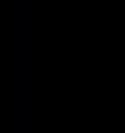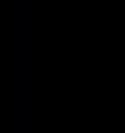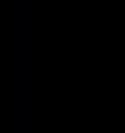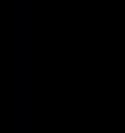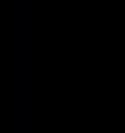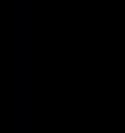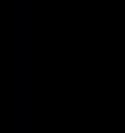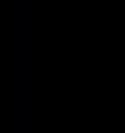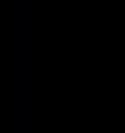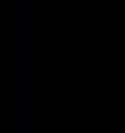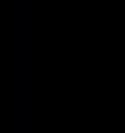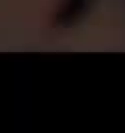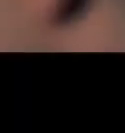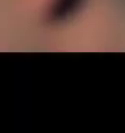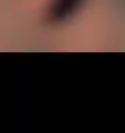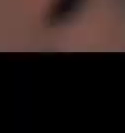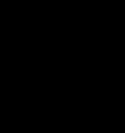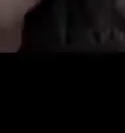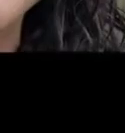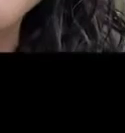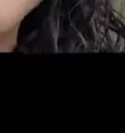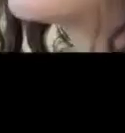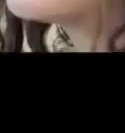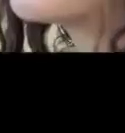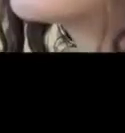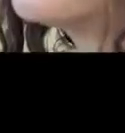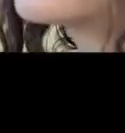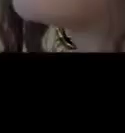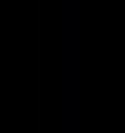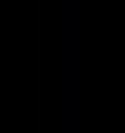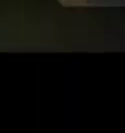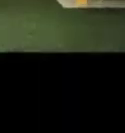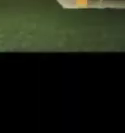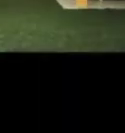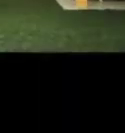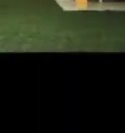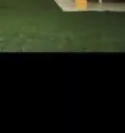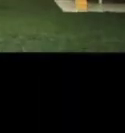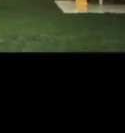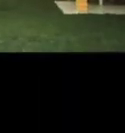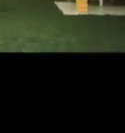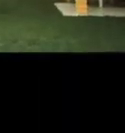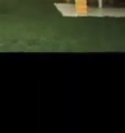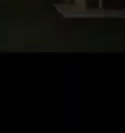Pareció broma cuando escuchaste la voz de Oxalc. Esto es lo que uno ve después de morir.